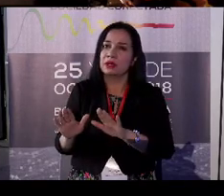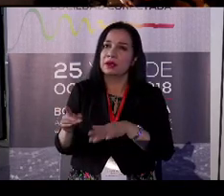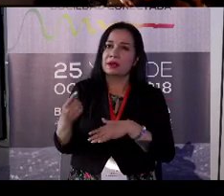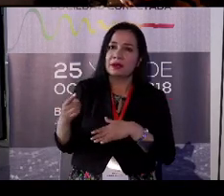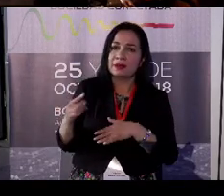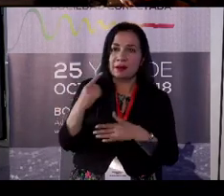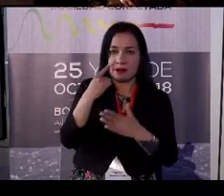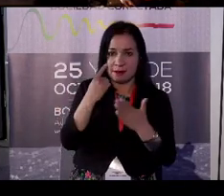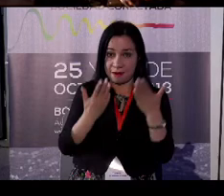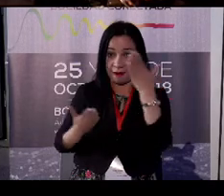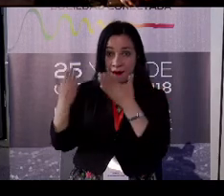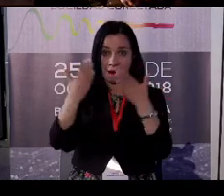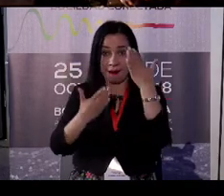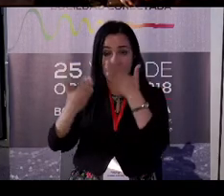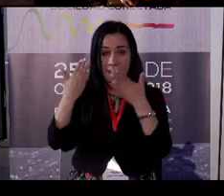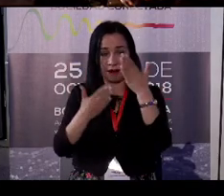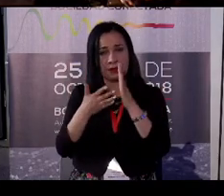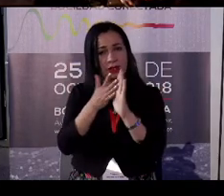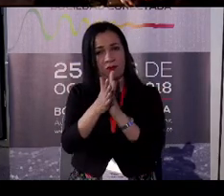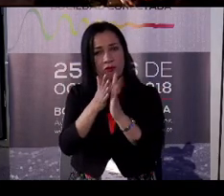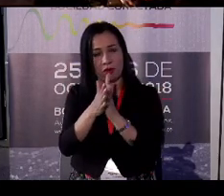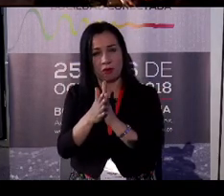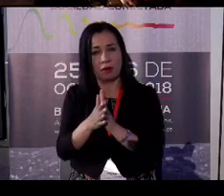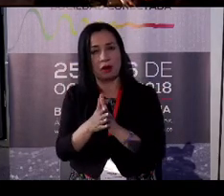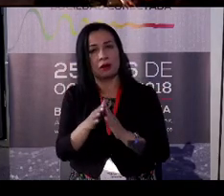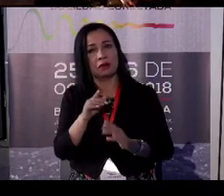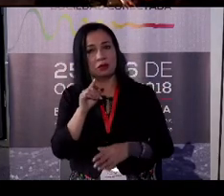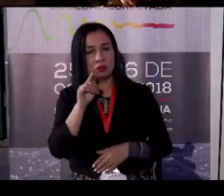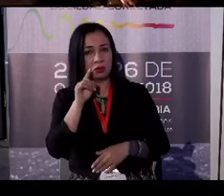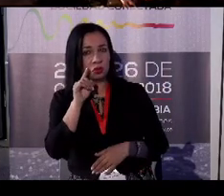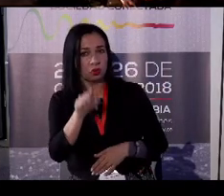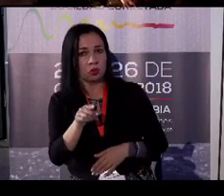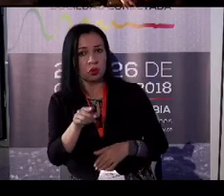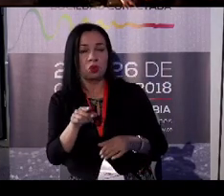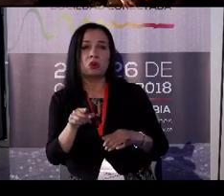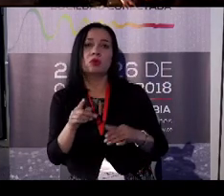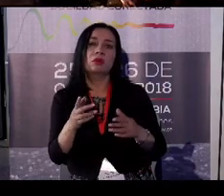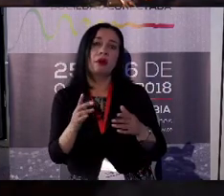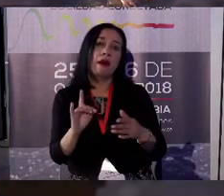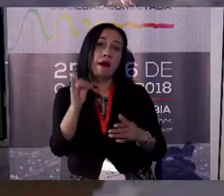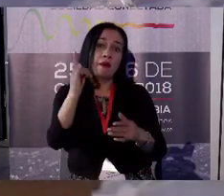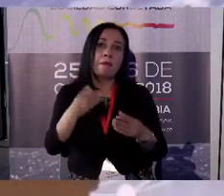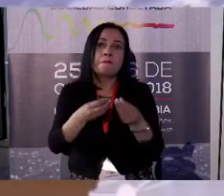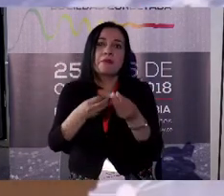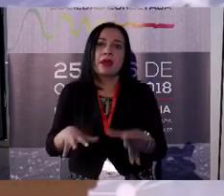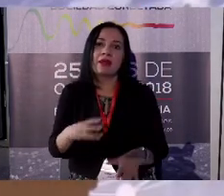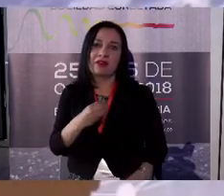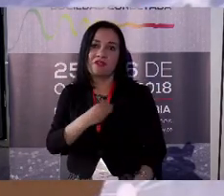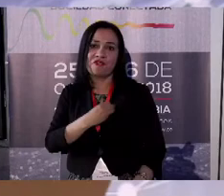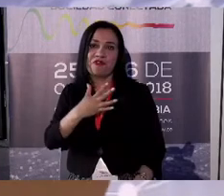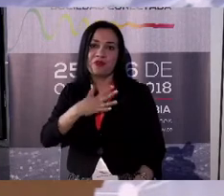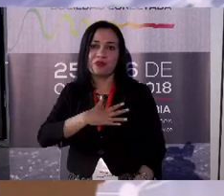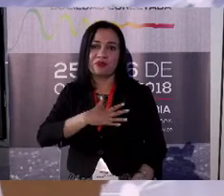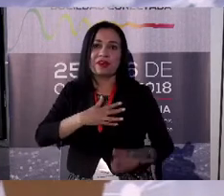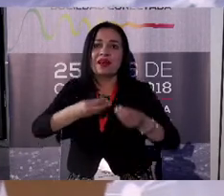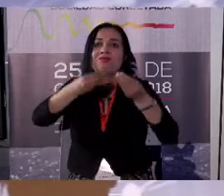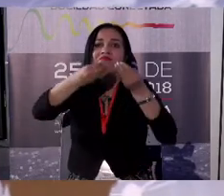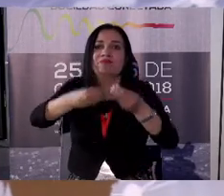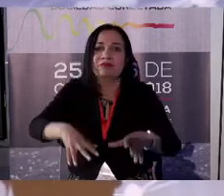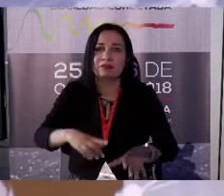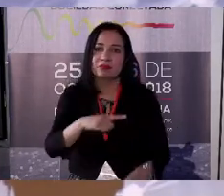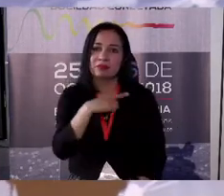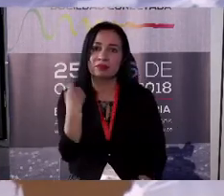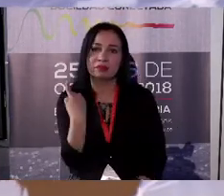el análisis nos dice entonces que usted estaría dejando perder una oportunidad